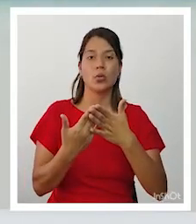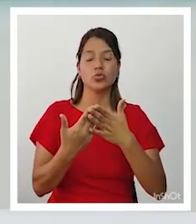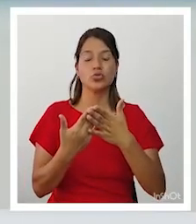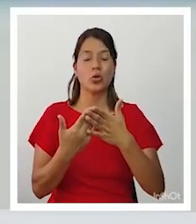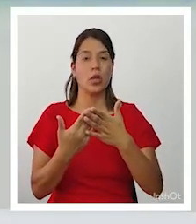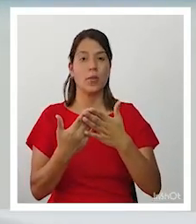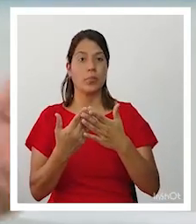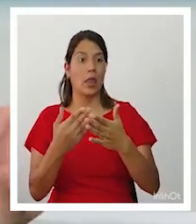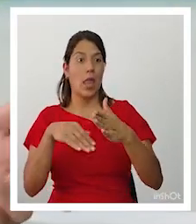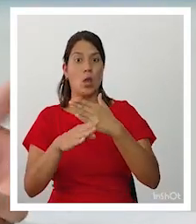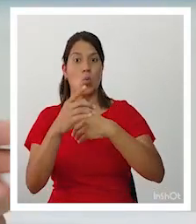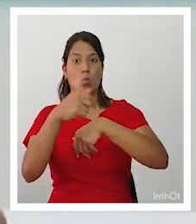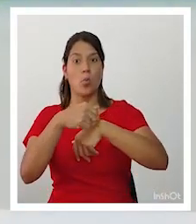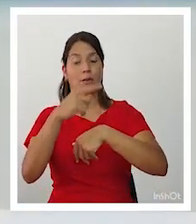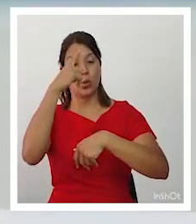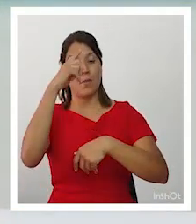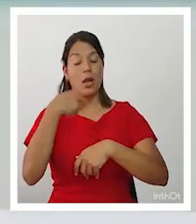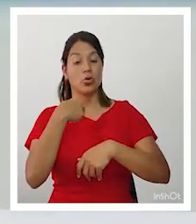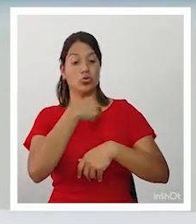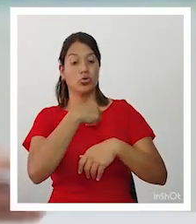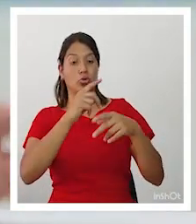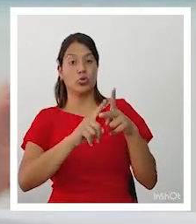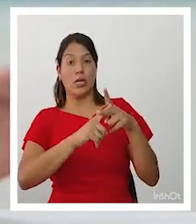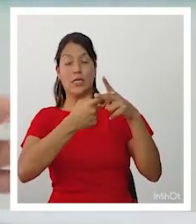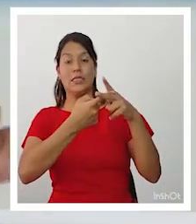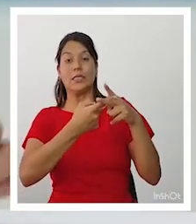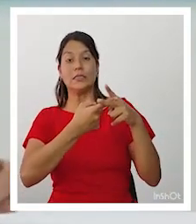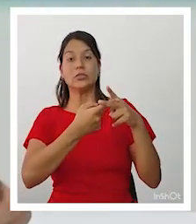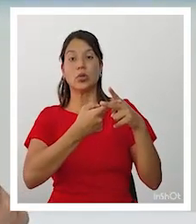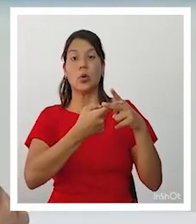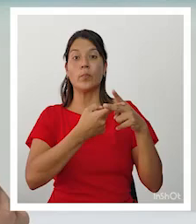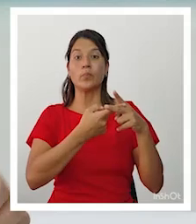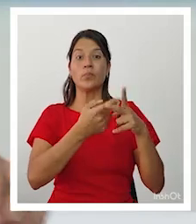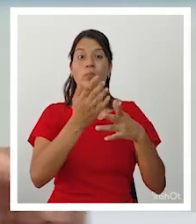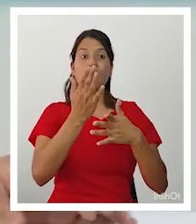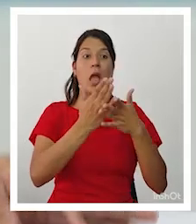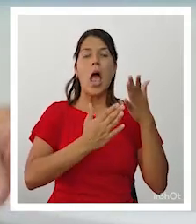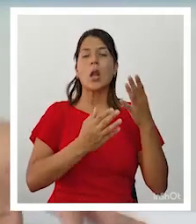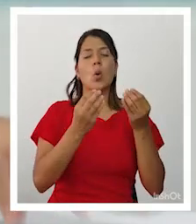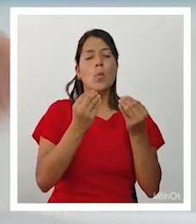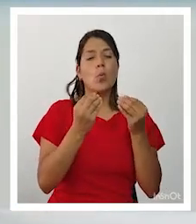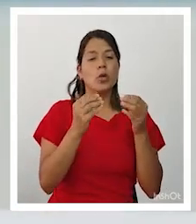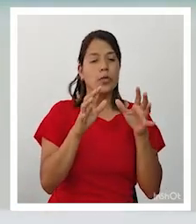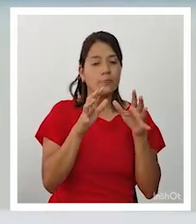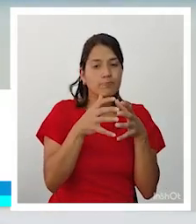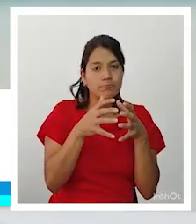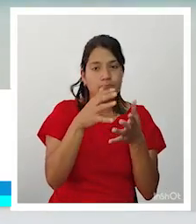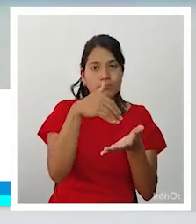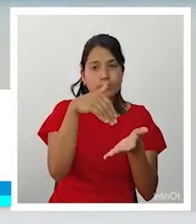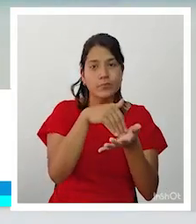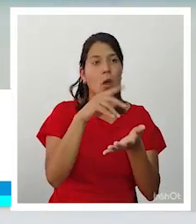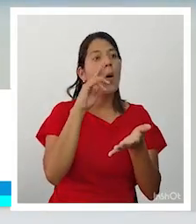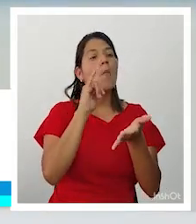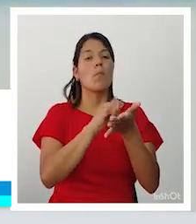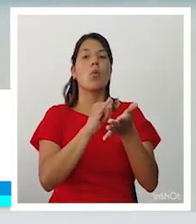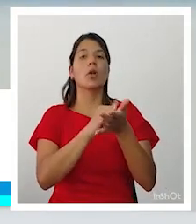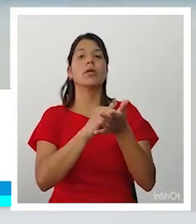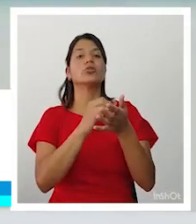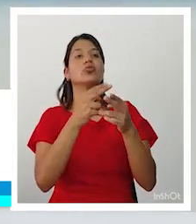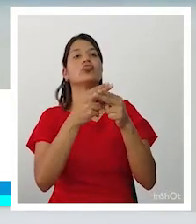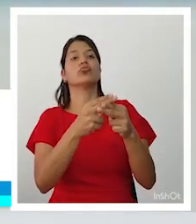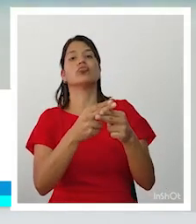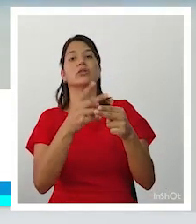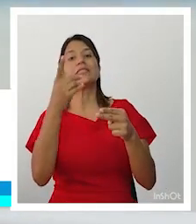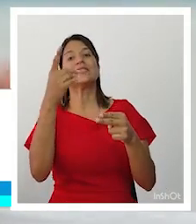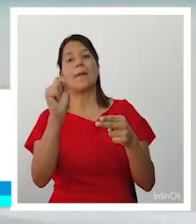donde para nosotros al inicio era algo muy localista, por eso fue que le pusimos desamparados. De Zampa